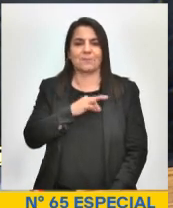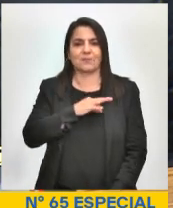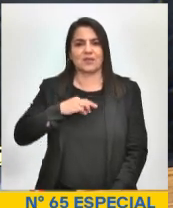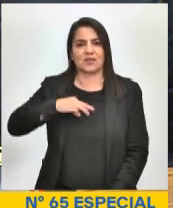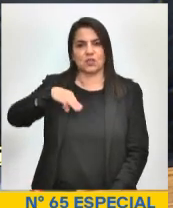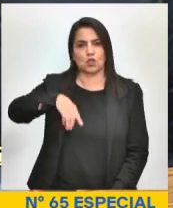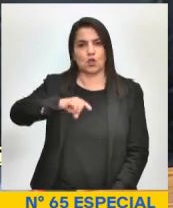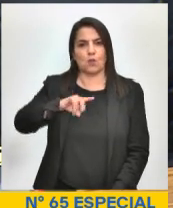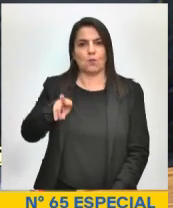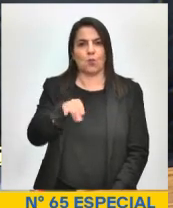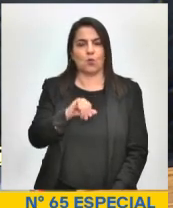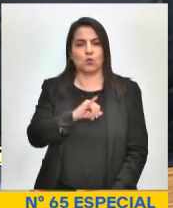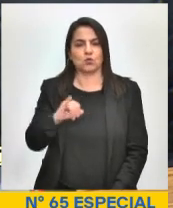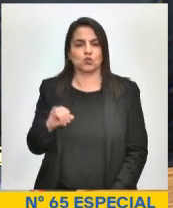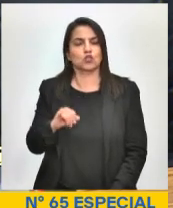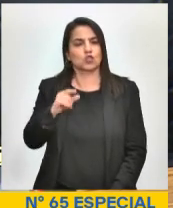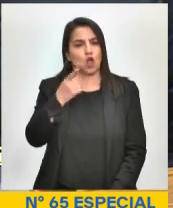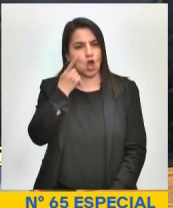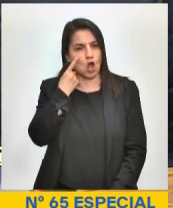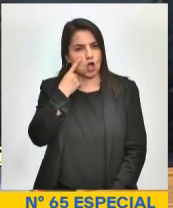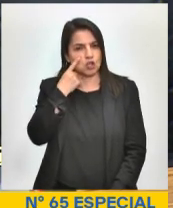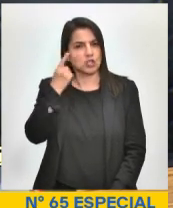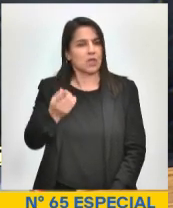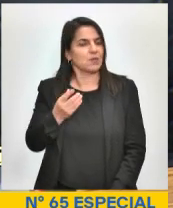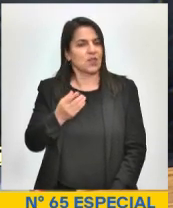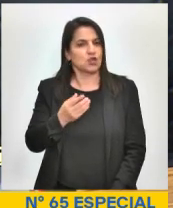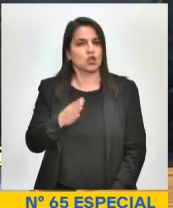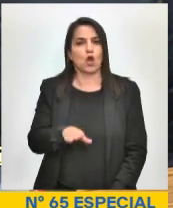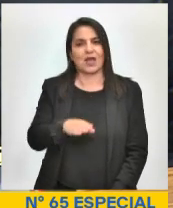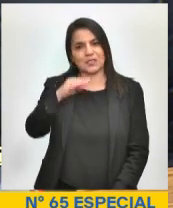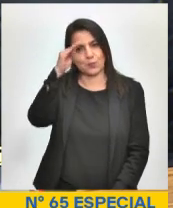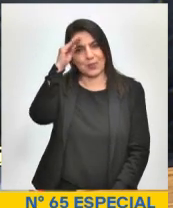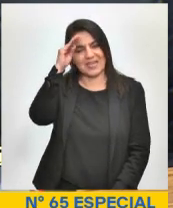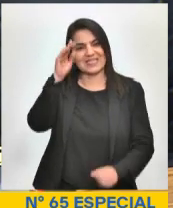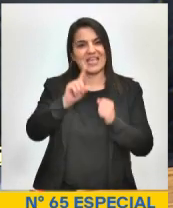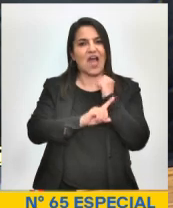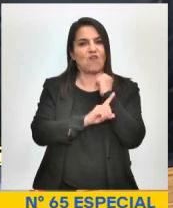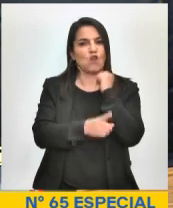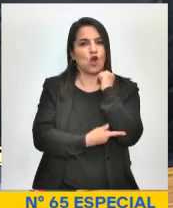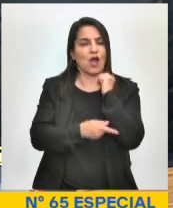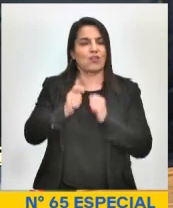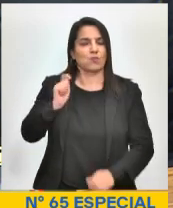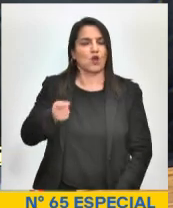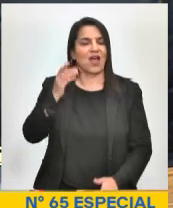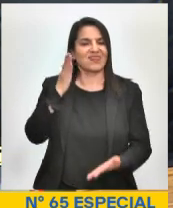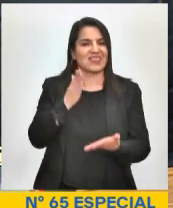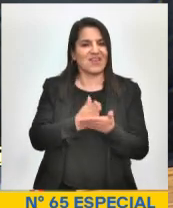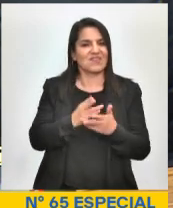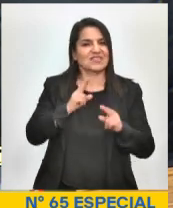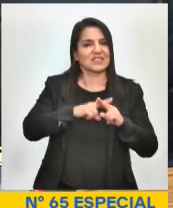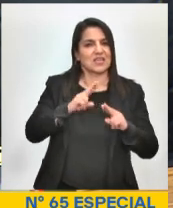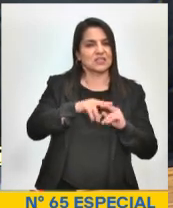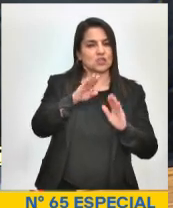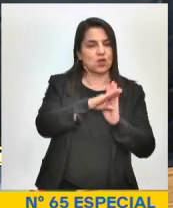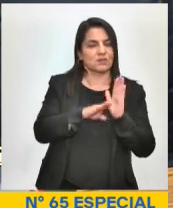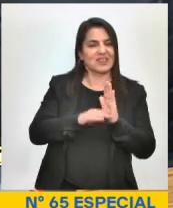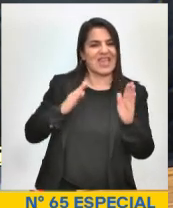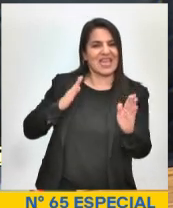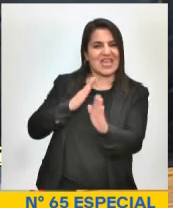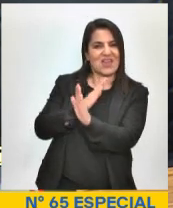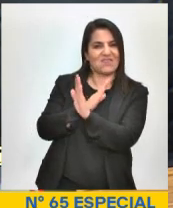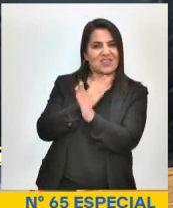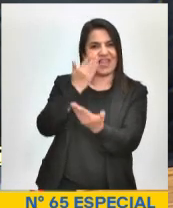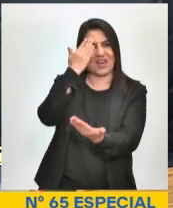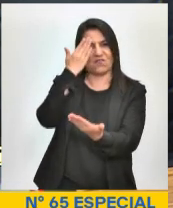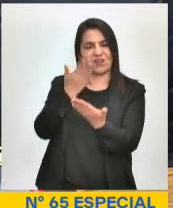presidente, en conocimiento de su vasta experiencia como abogado y magistrado, debiese haber adoptado las medidas oportunas para evitar verse enfrentado a la acusación que hoy se